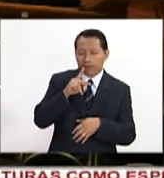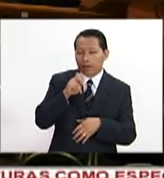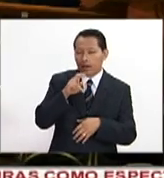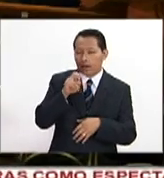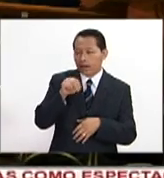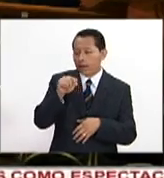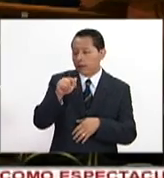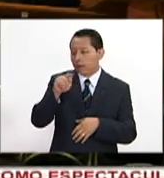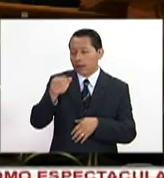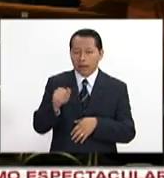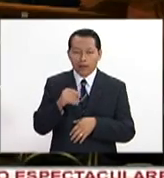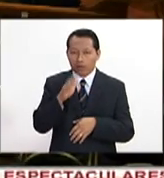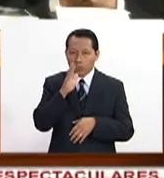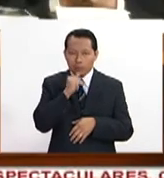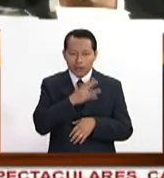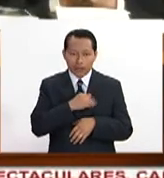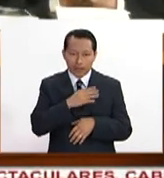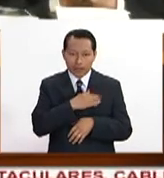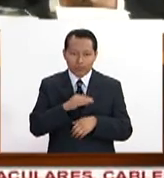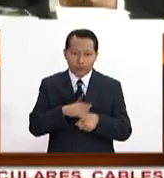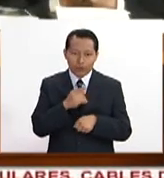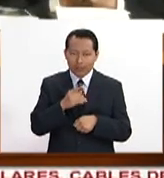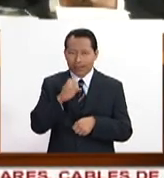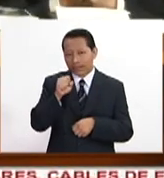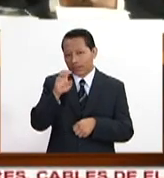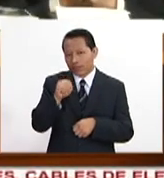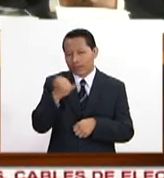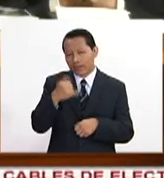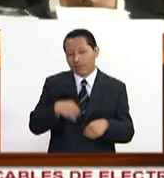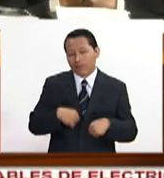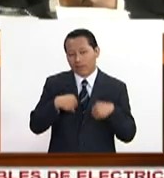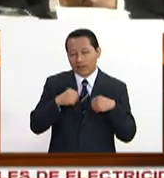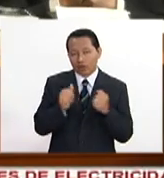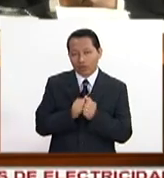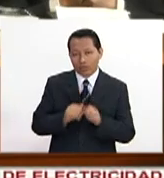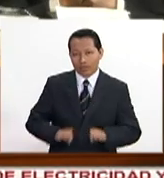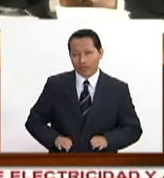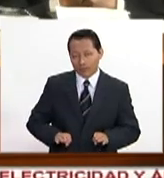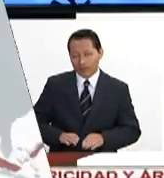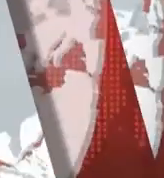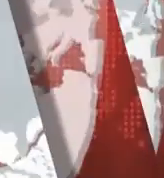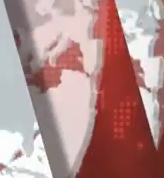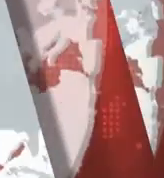podía tener la custodia de sus 3 hijas por ser lesbiana y vivir con su pareja.